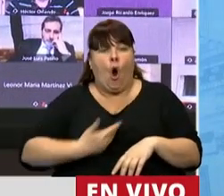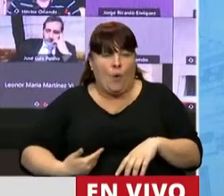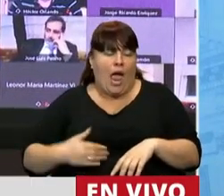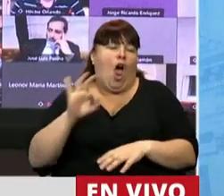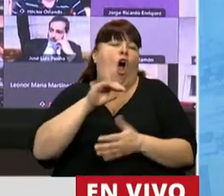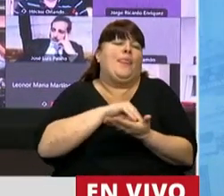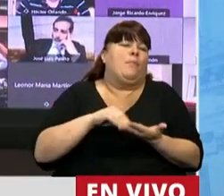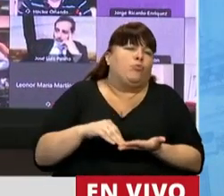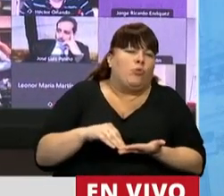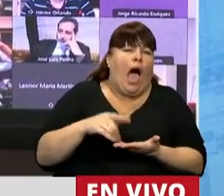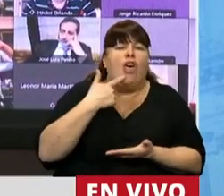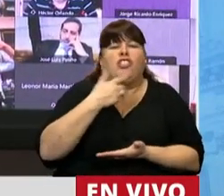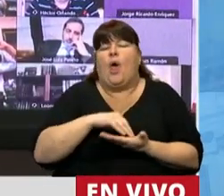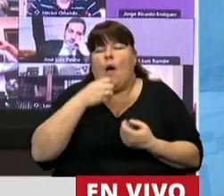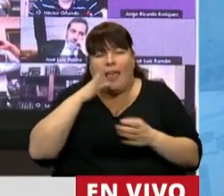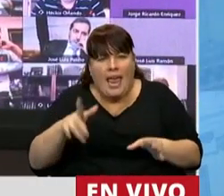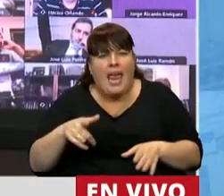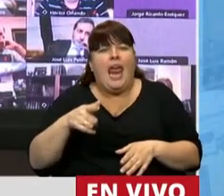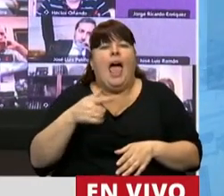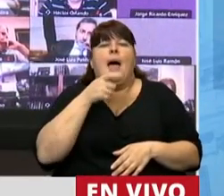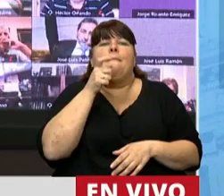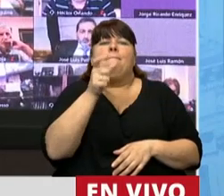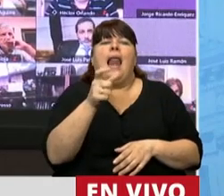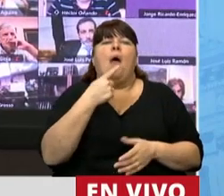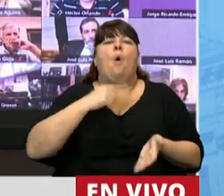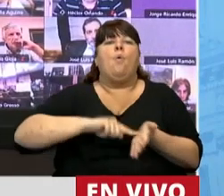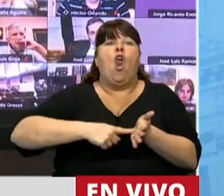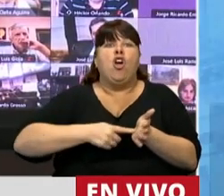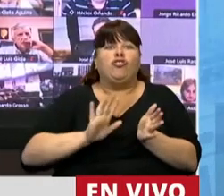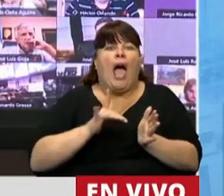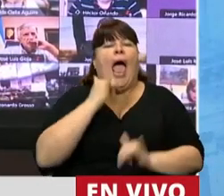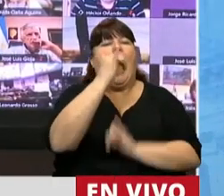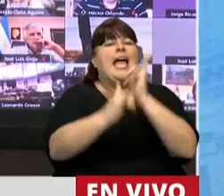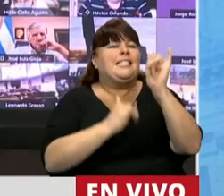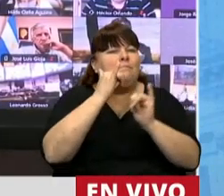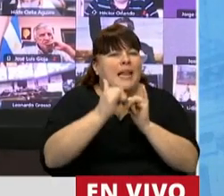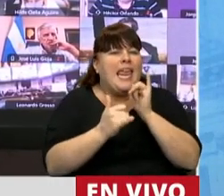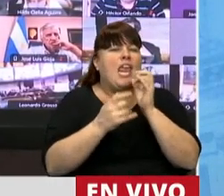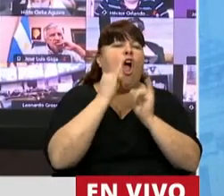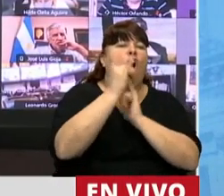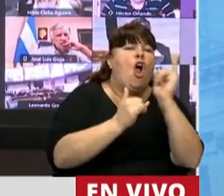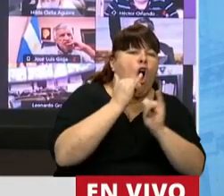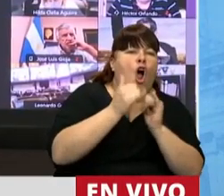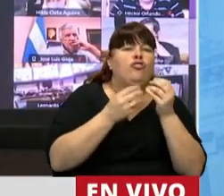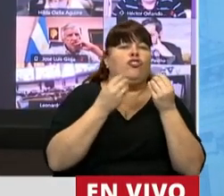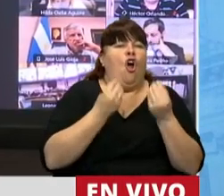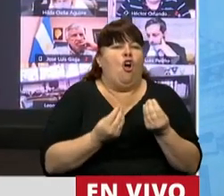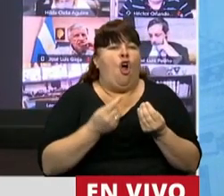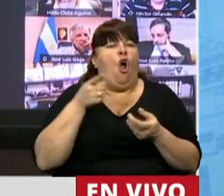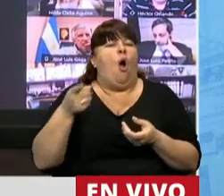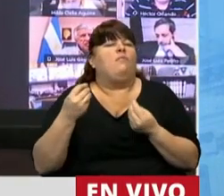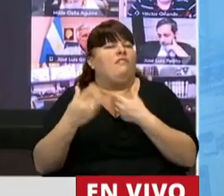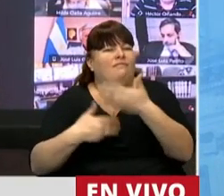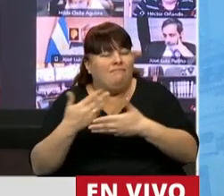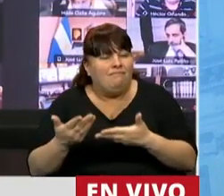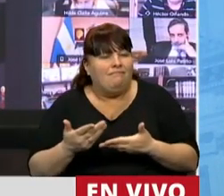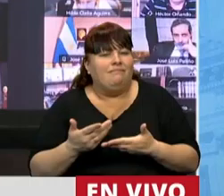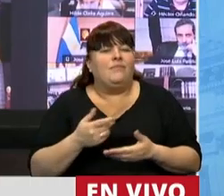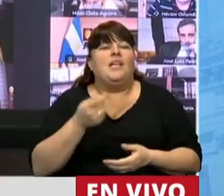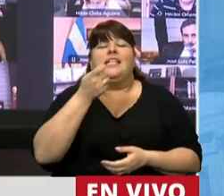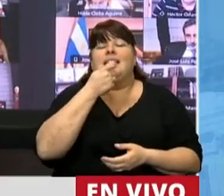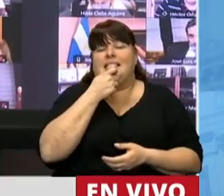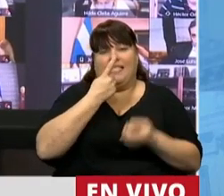el diputado o el senador lleva la palabra a Buenos Aires y explica y trata de contar con la impronta, con lo que puede, a